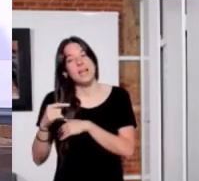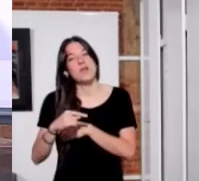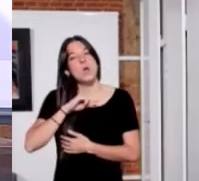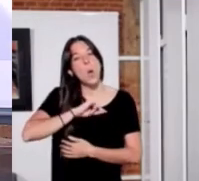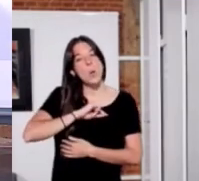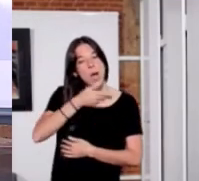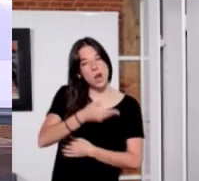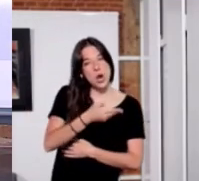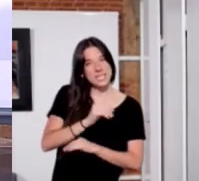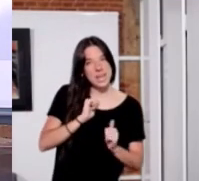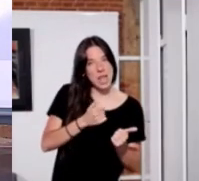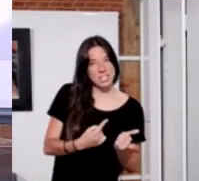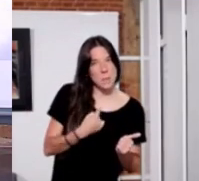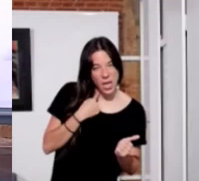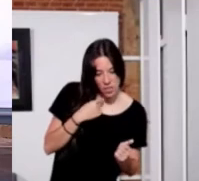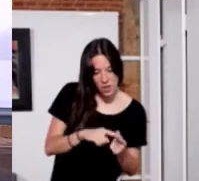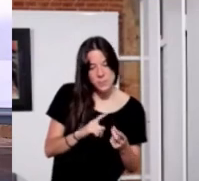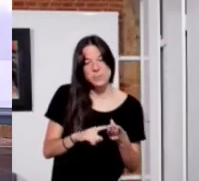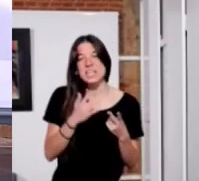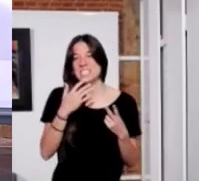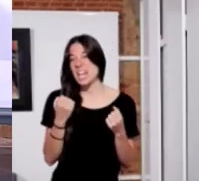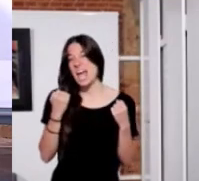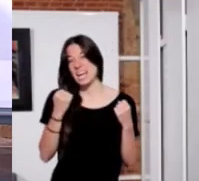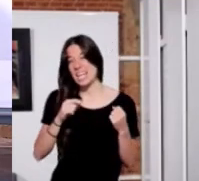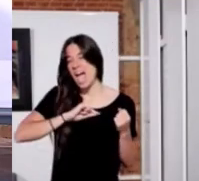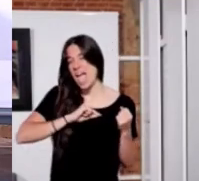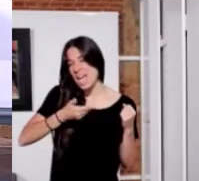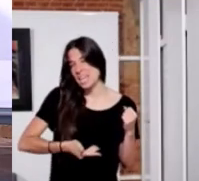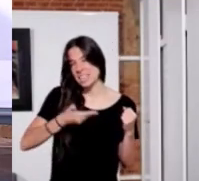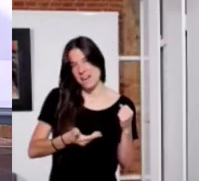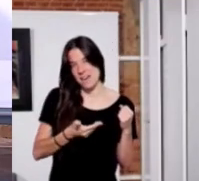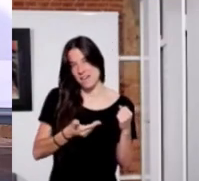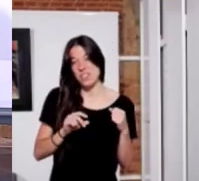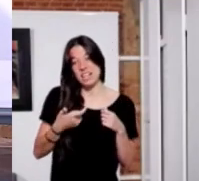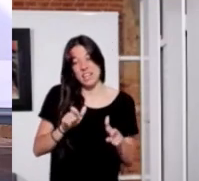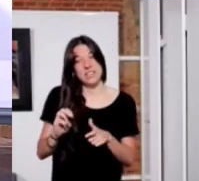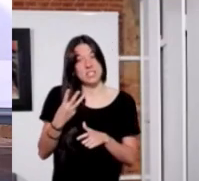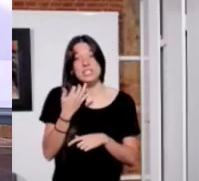iniciales, esa energía ética que tiene el tercer sector,